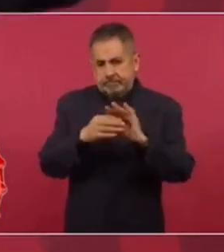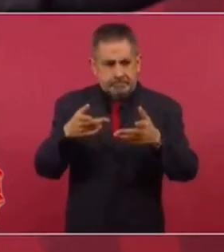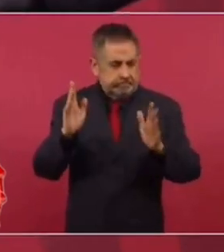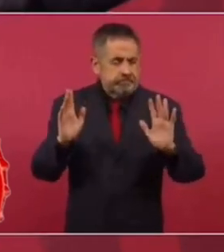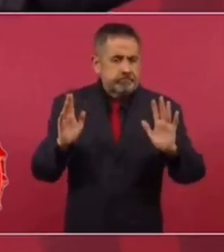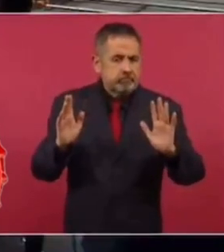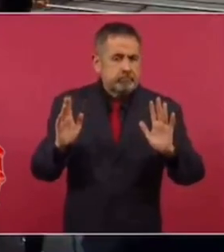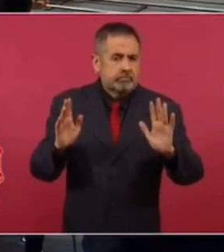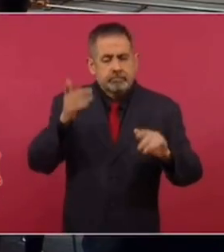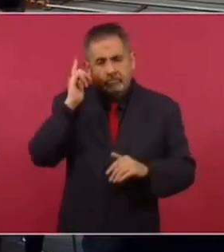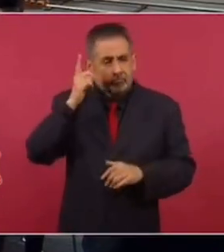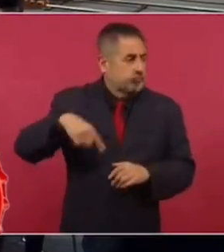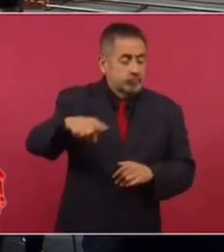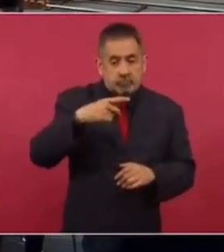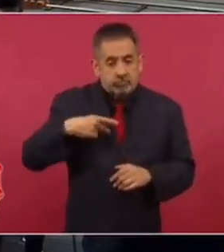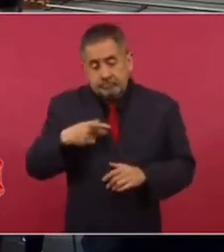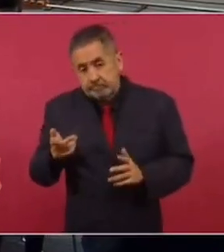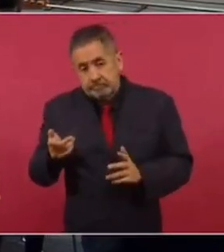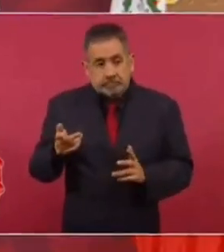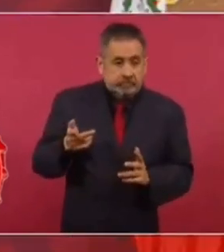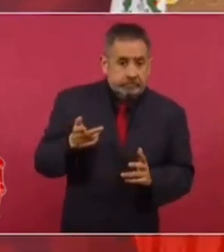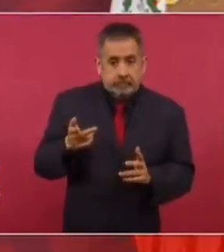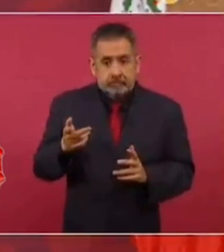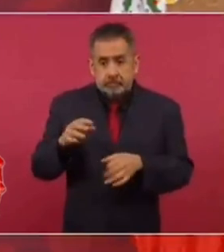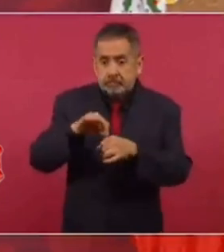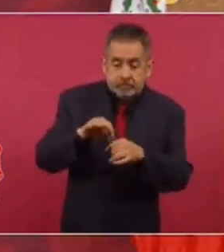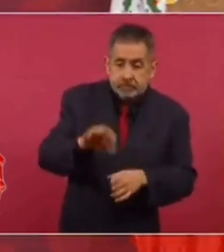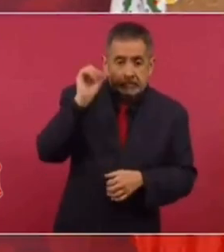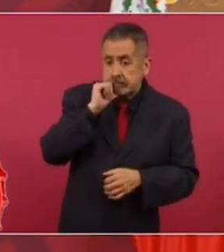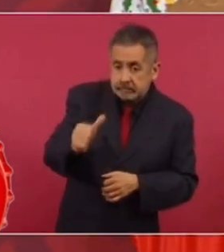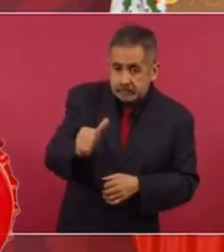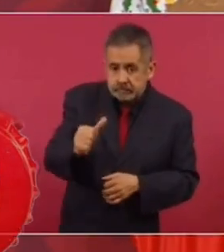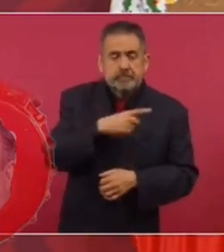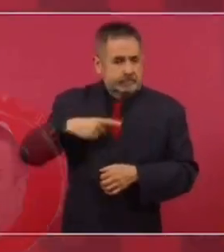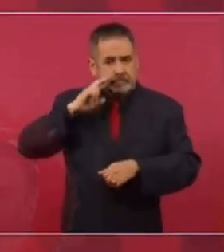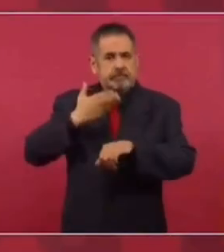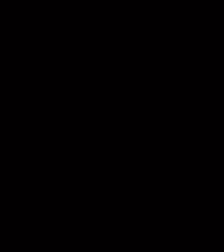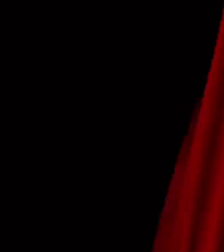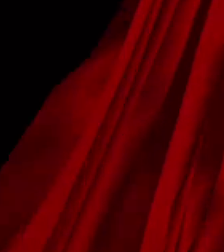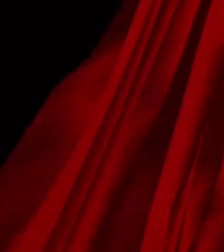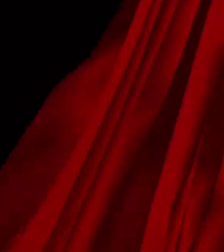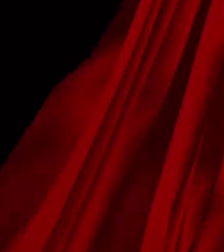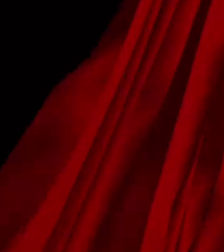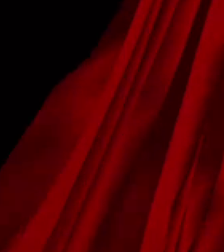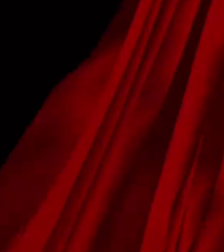espero que los que no salgan actúen de manera responsable.